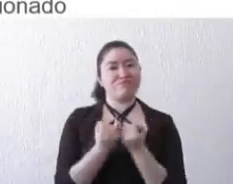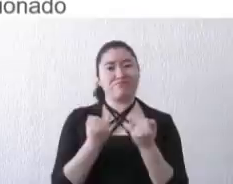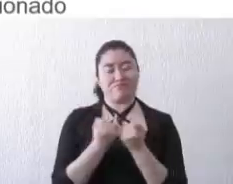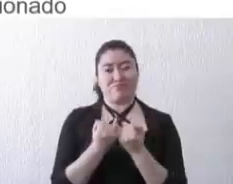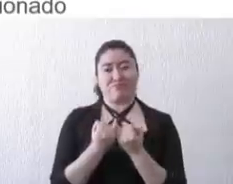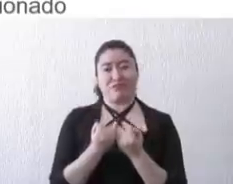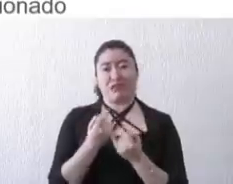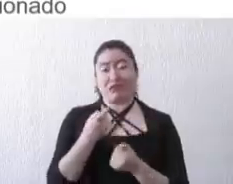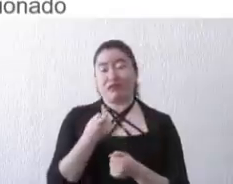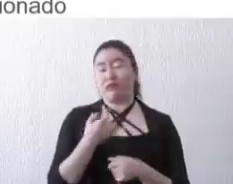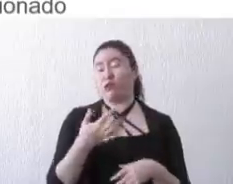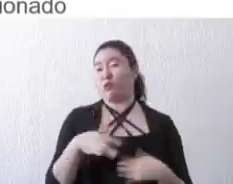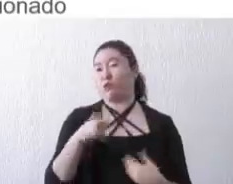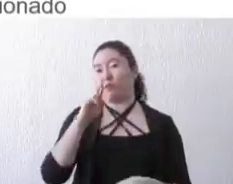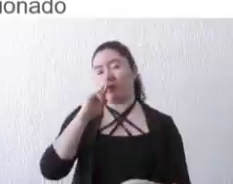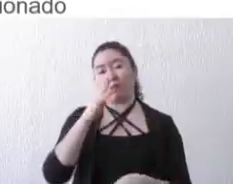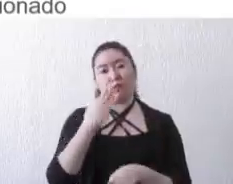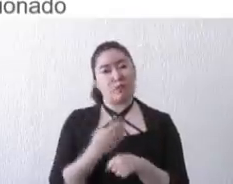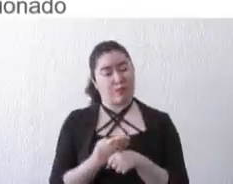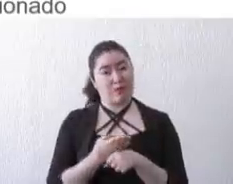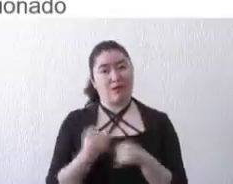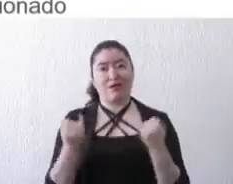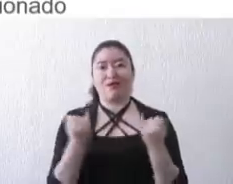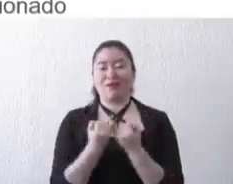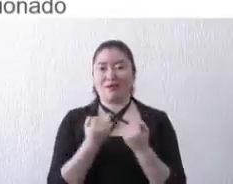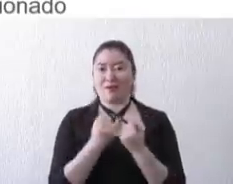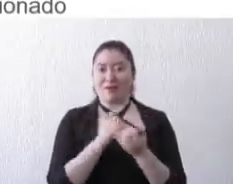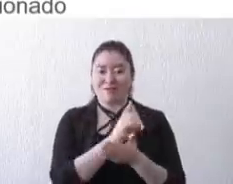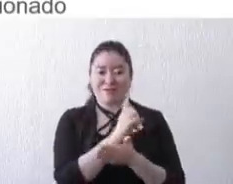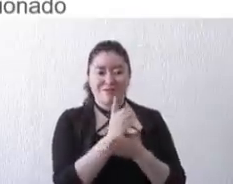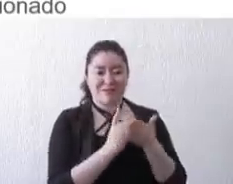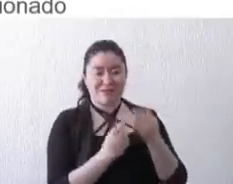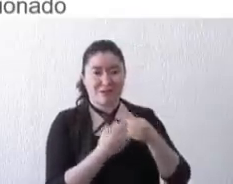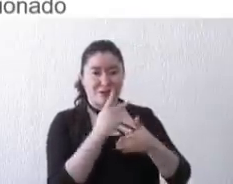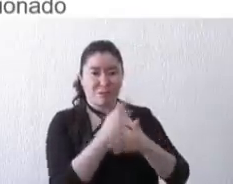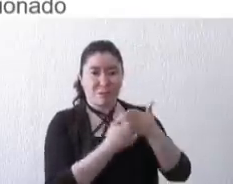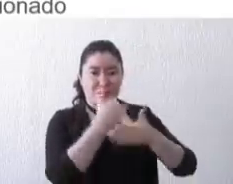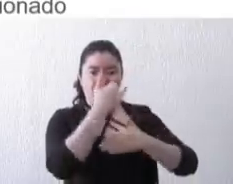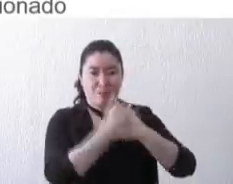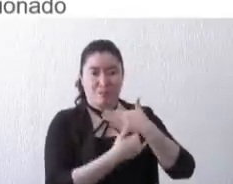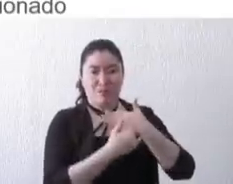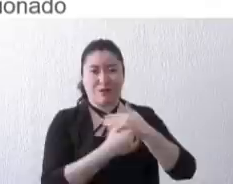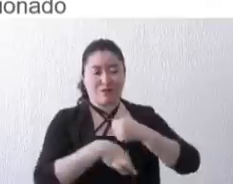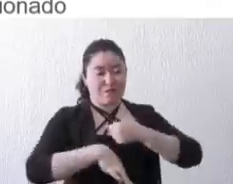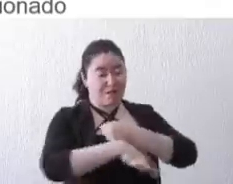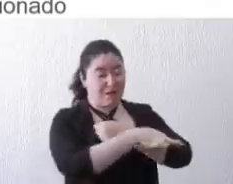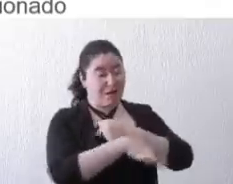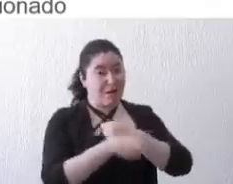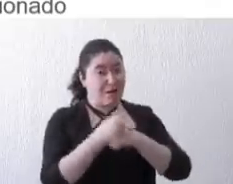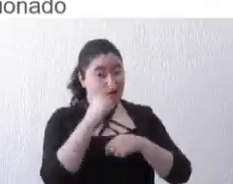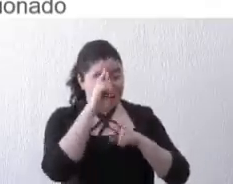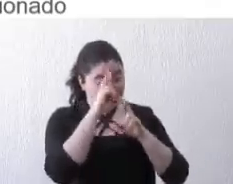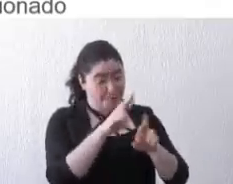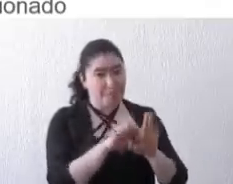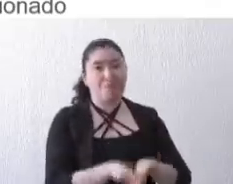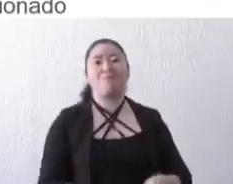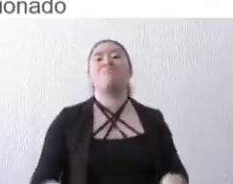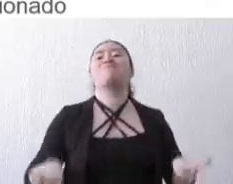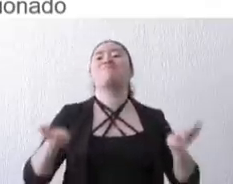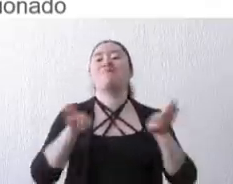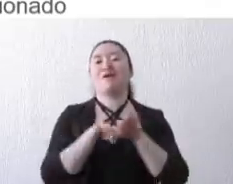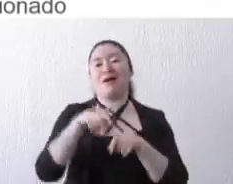responsabilidad y respetar el proyecto arquitectónico es clave para llevarlo a buen fin, en especial en este tipo de